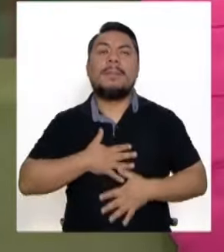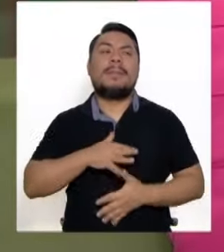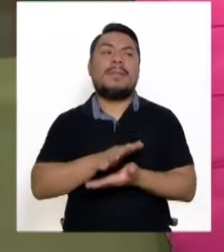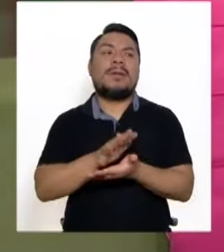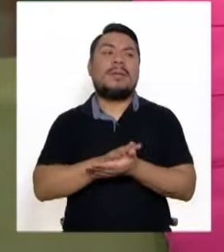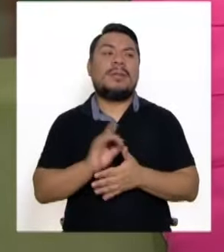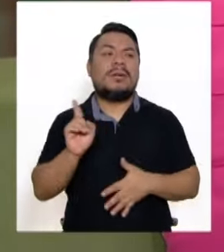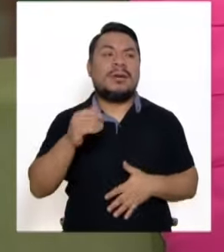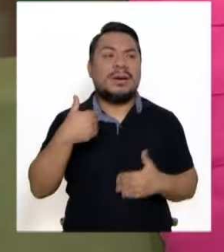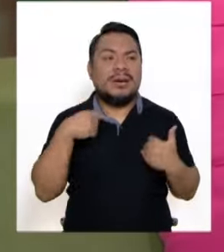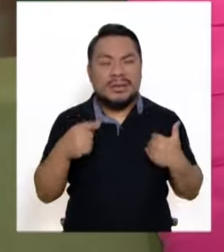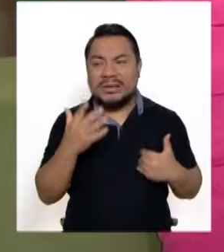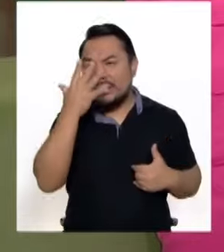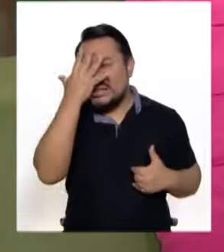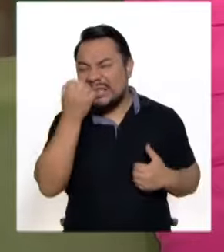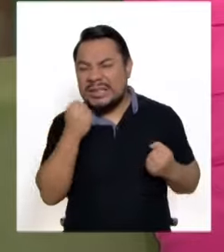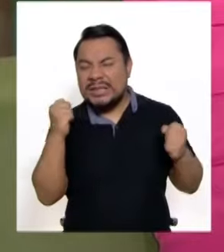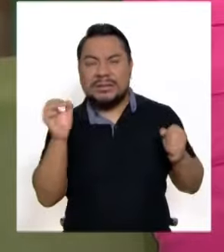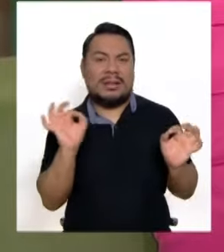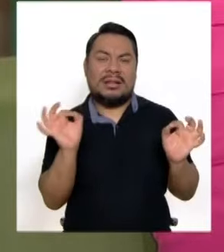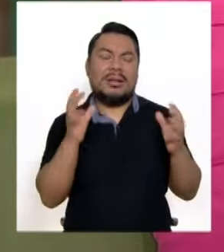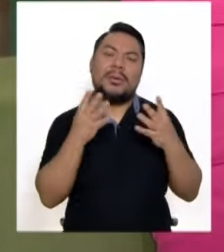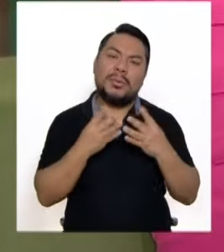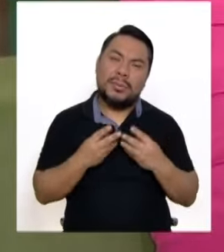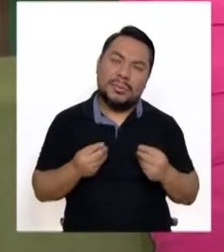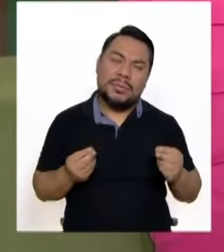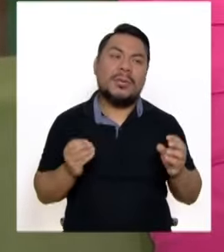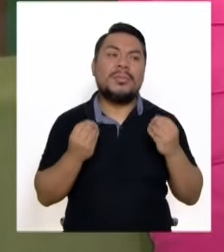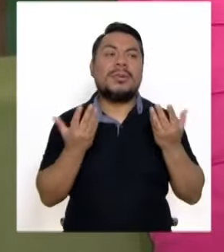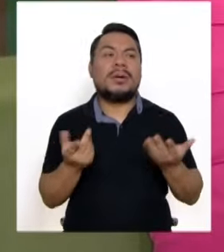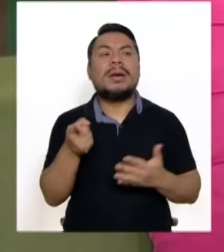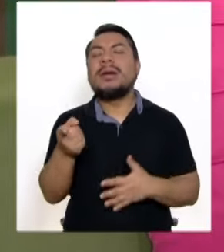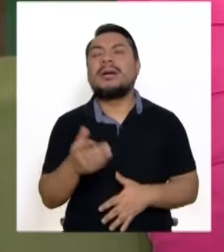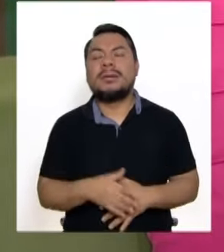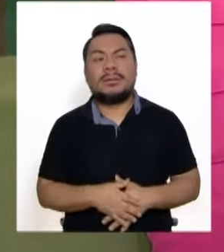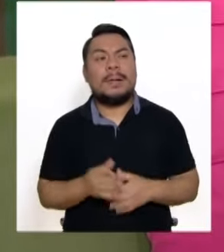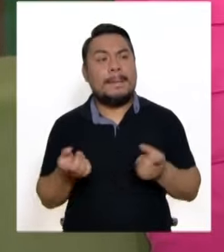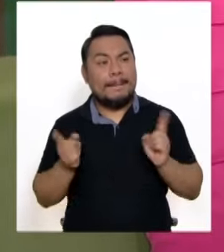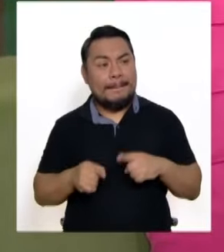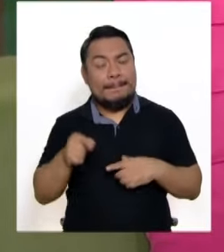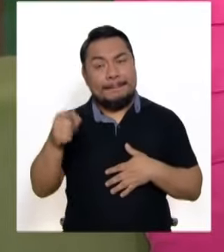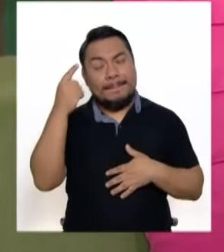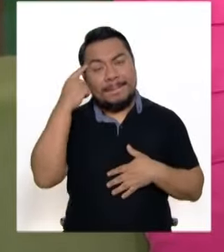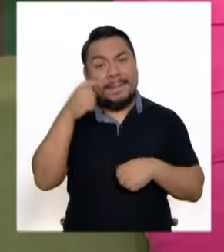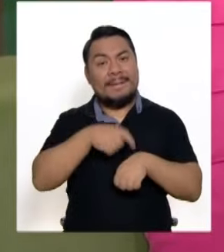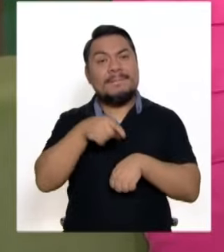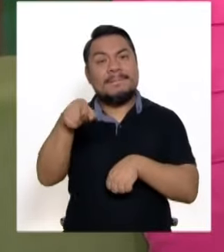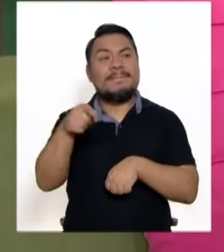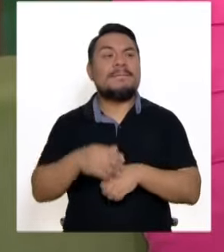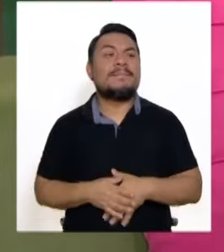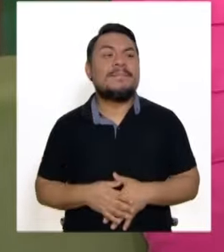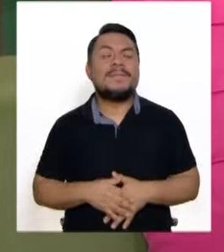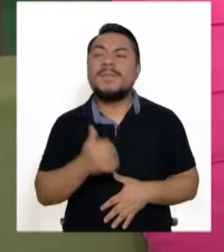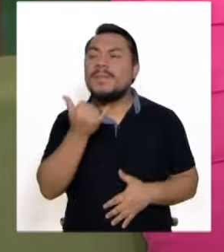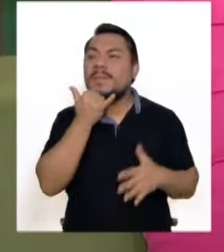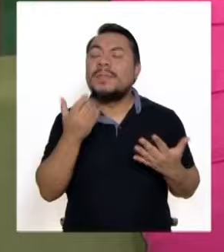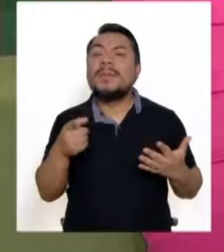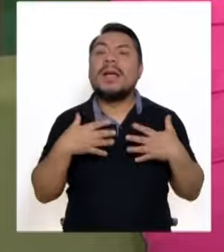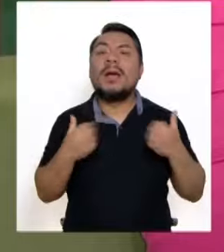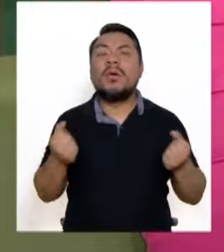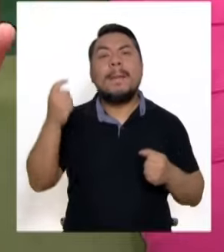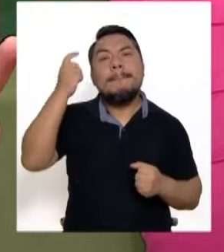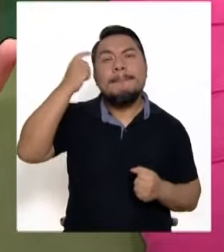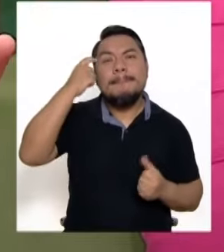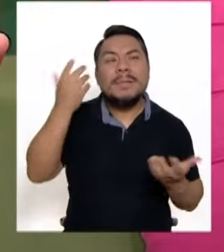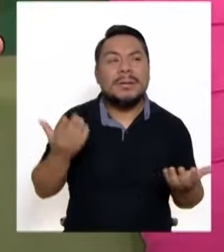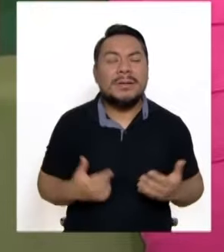va a tener esa cólera, esa molestia. Porque justamente, Cris, cuando viene el tema de qué pasa con la salud mental,